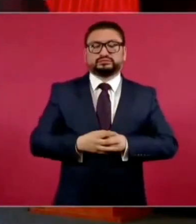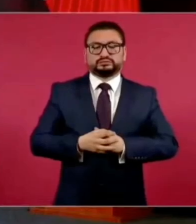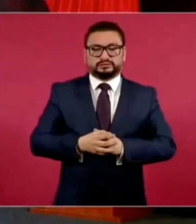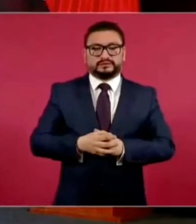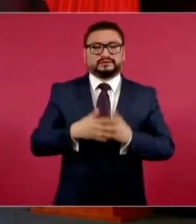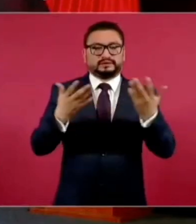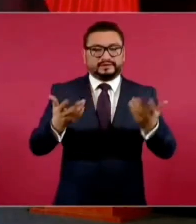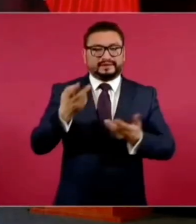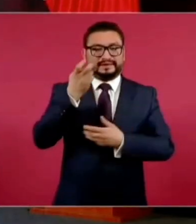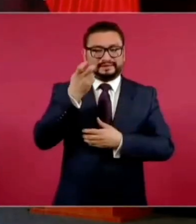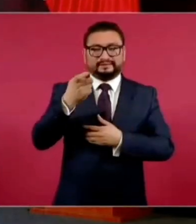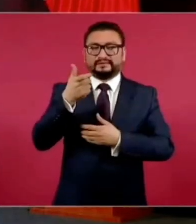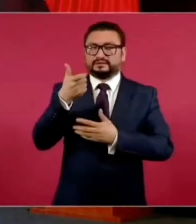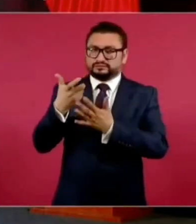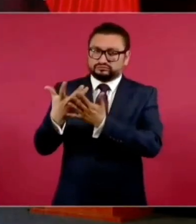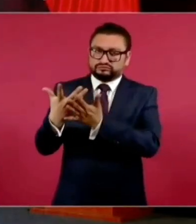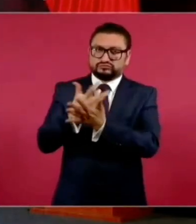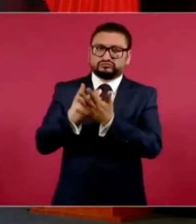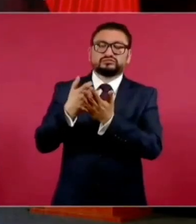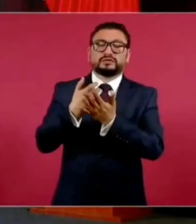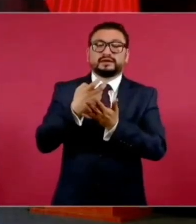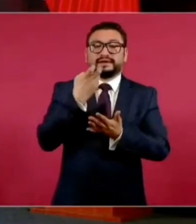Entonces, esto es